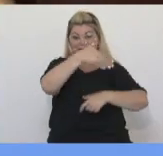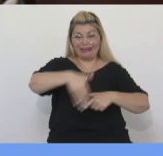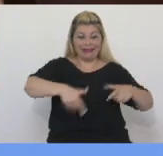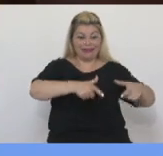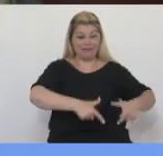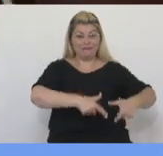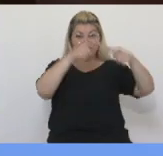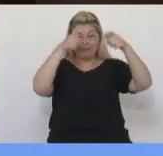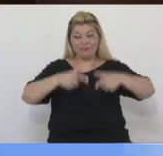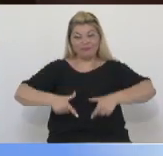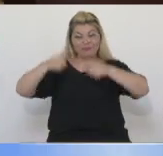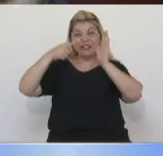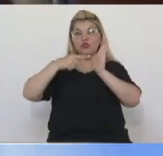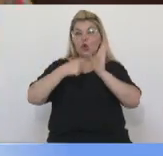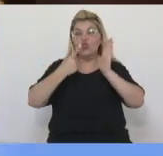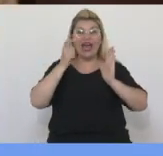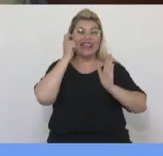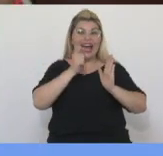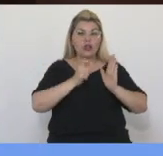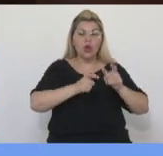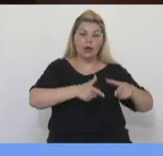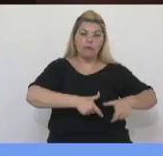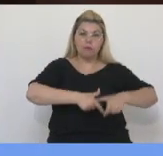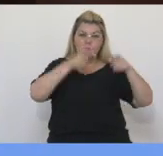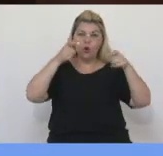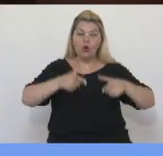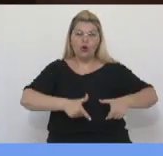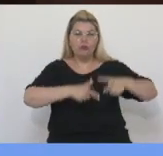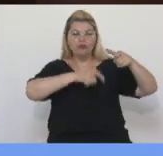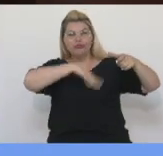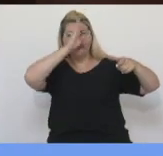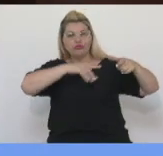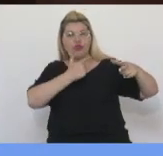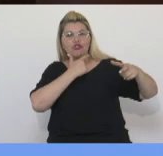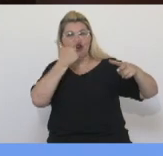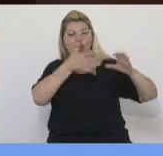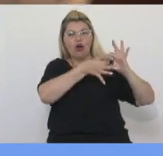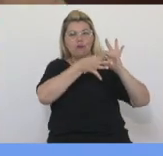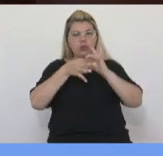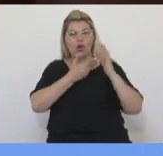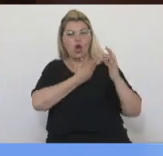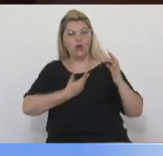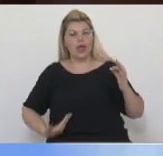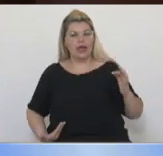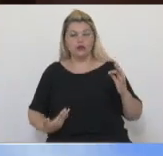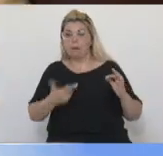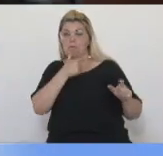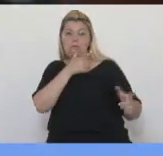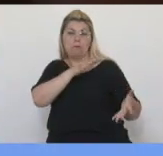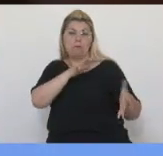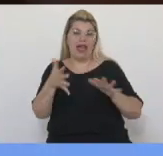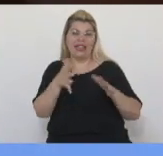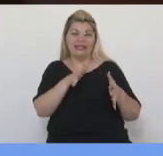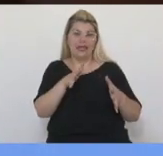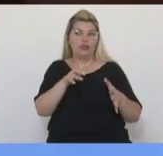la ciudad de la rioja del color rojo que identifica al gobierno de la provincia muy parecido a algún